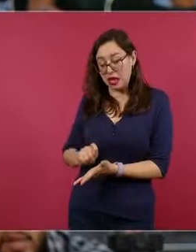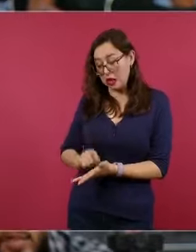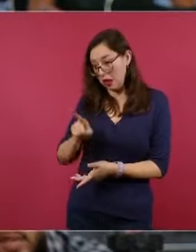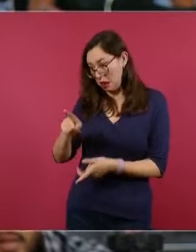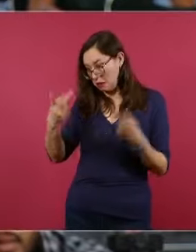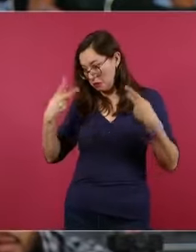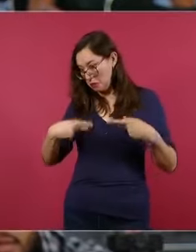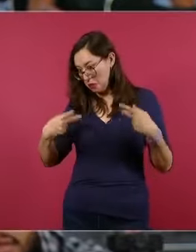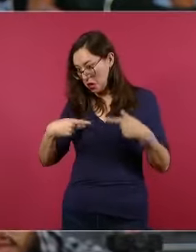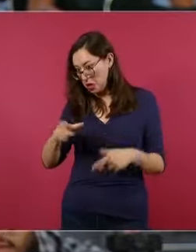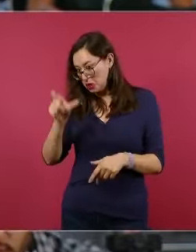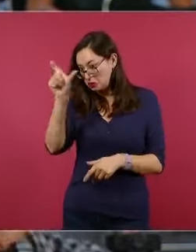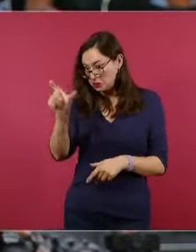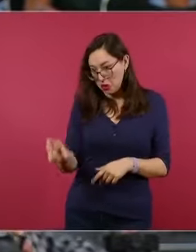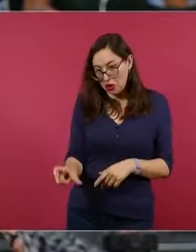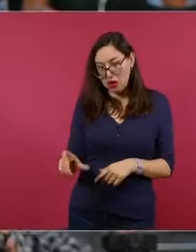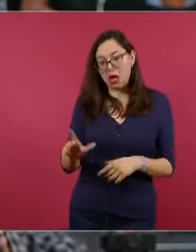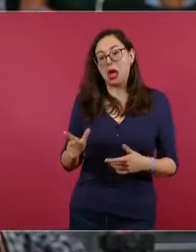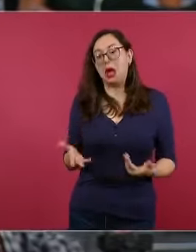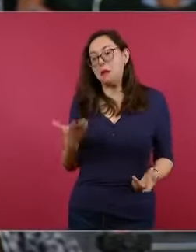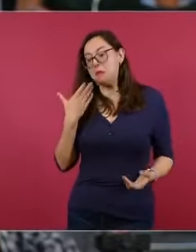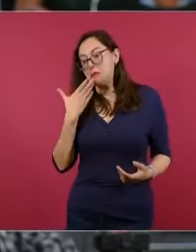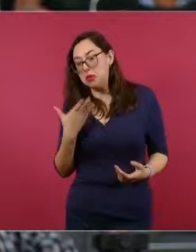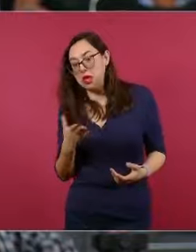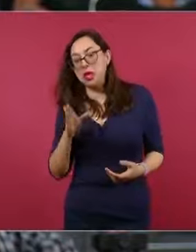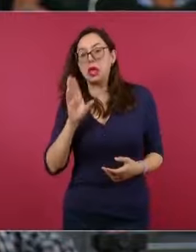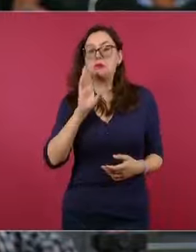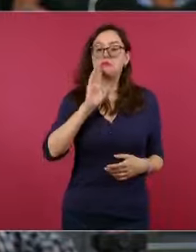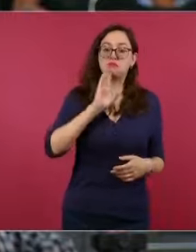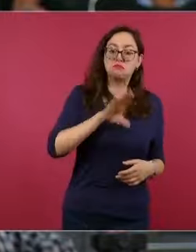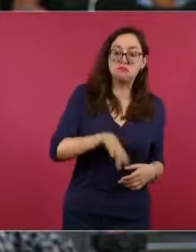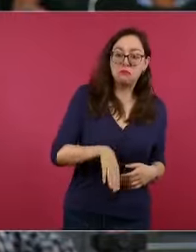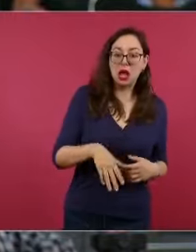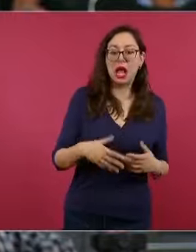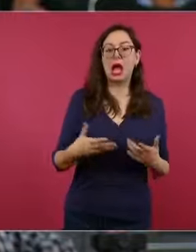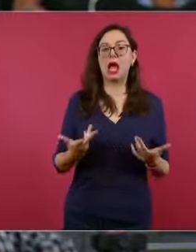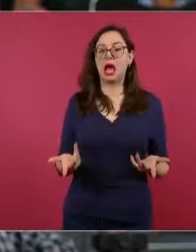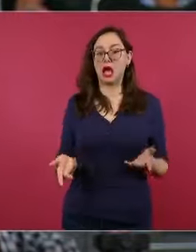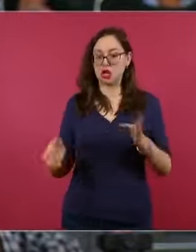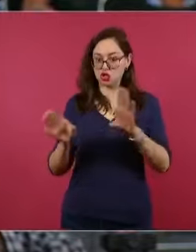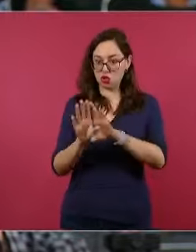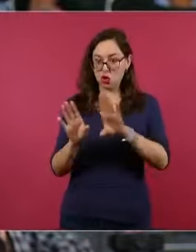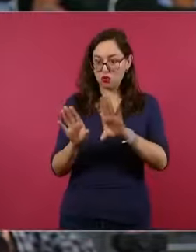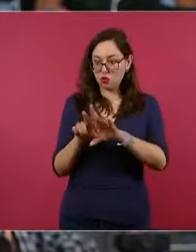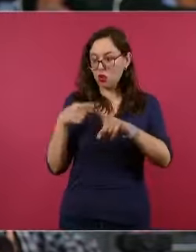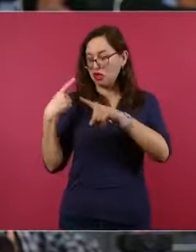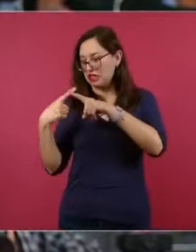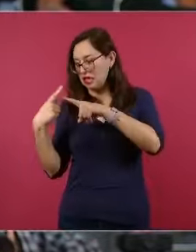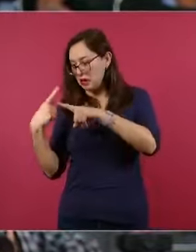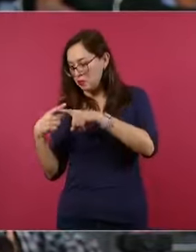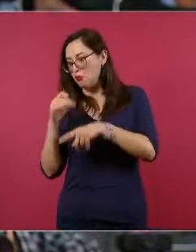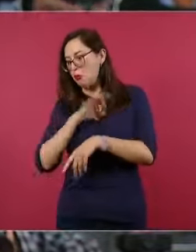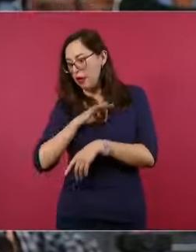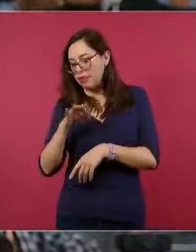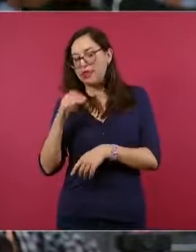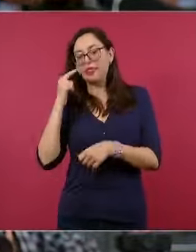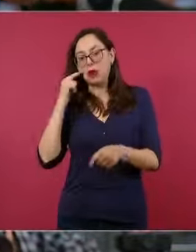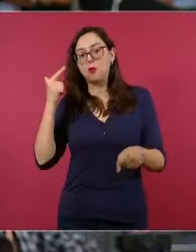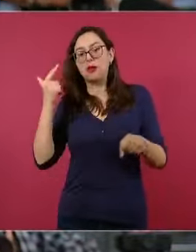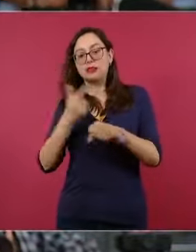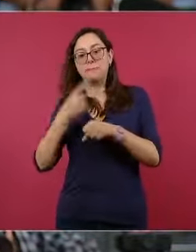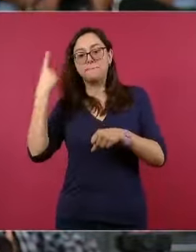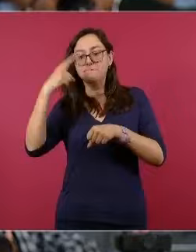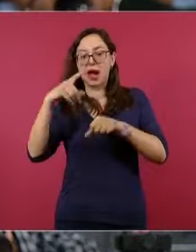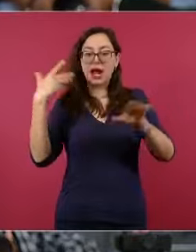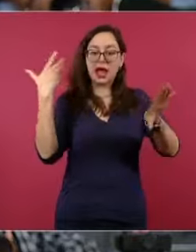un un Eh Pues un reportaje teledirigido o para pegarle a alguien o para no pegarle o para